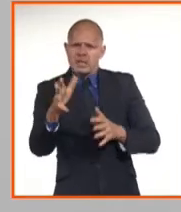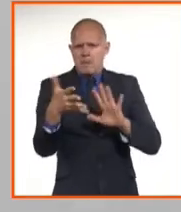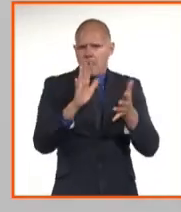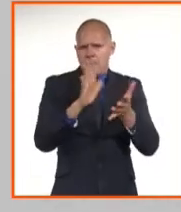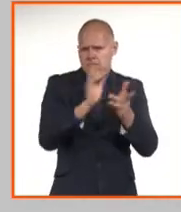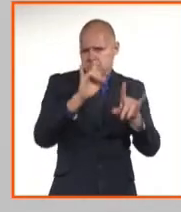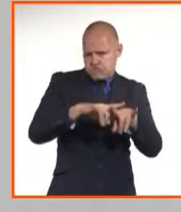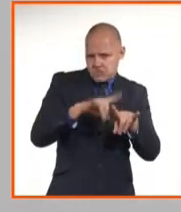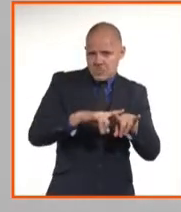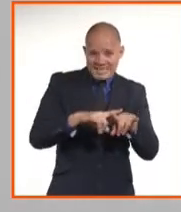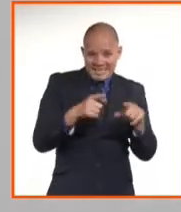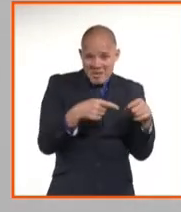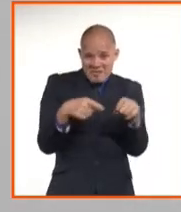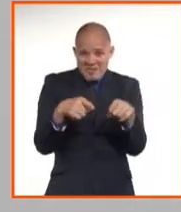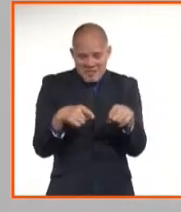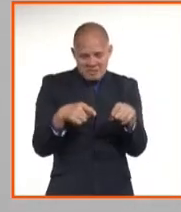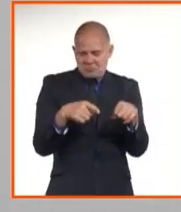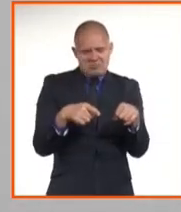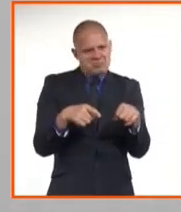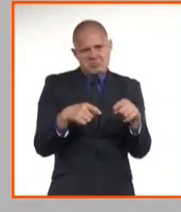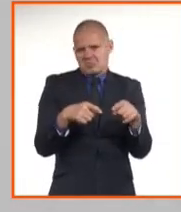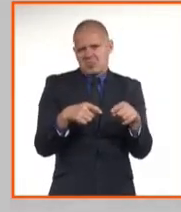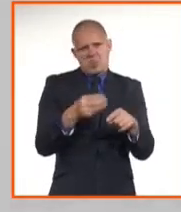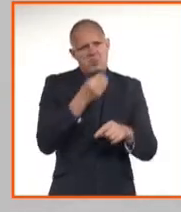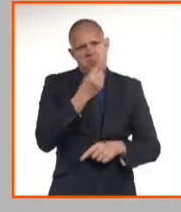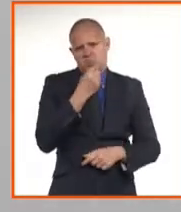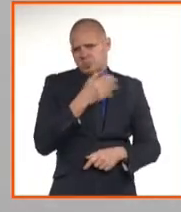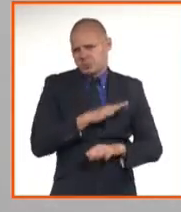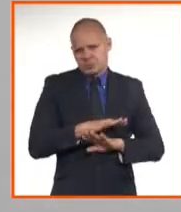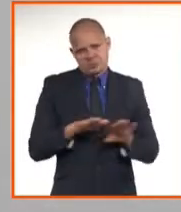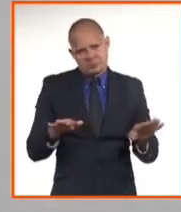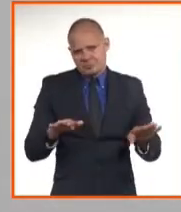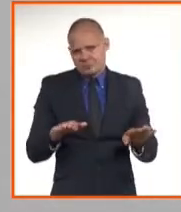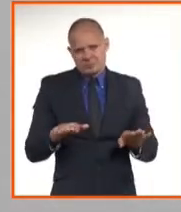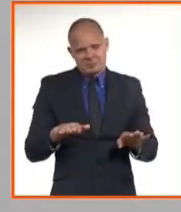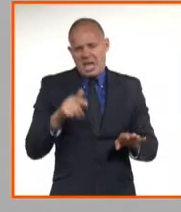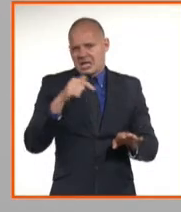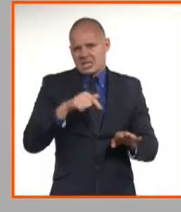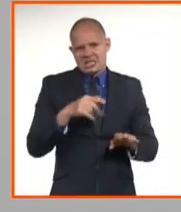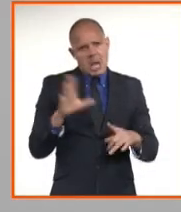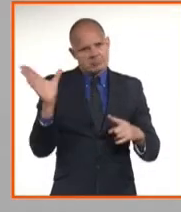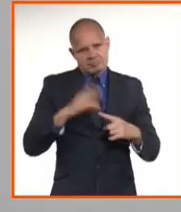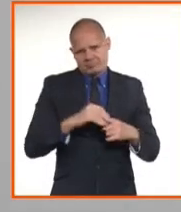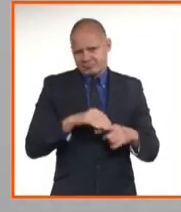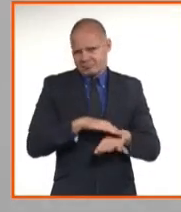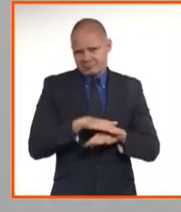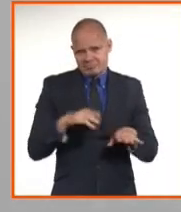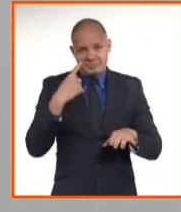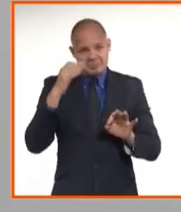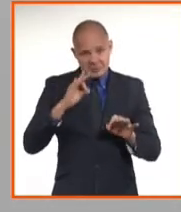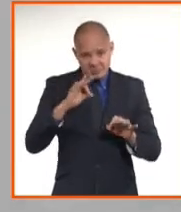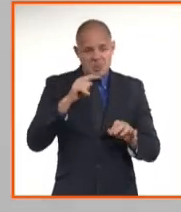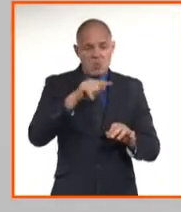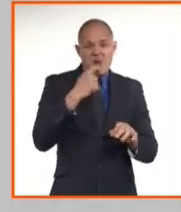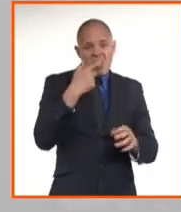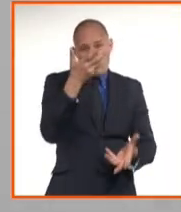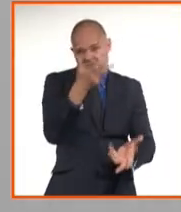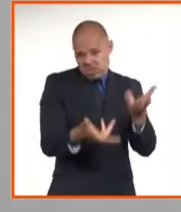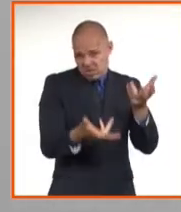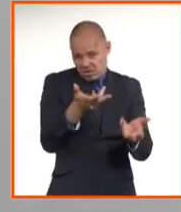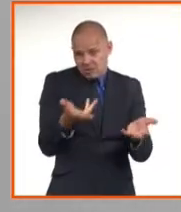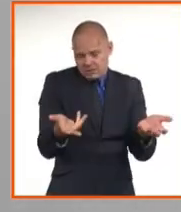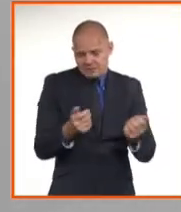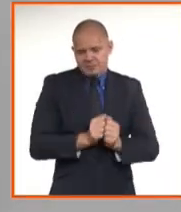se perdió completamente esa reserva que teníamos para tener en este momento en el verano. Esto